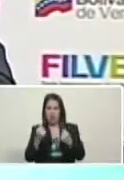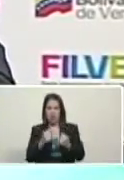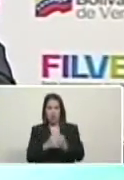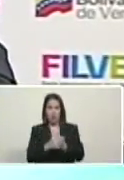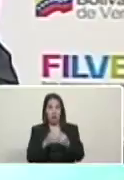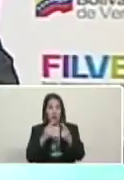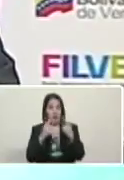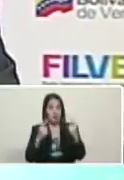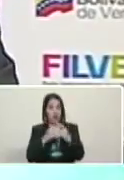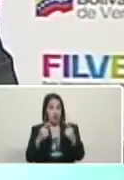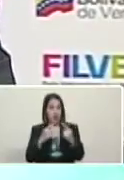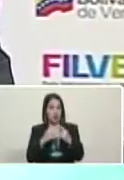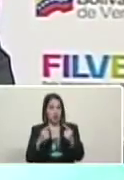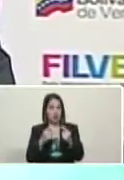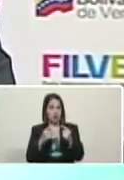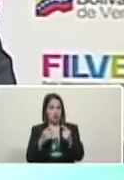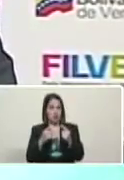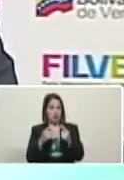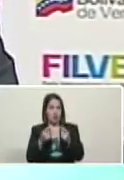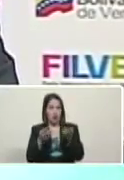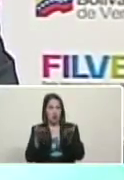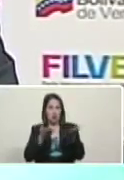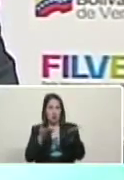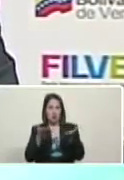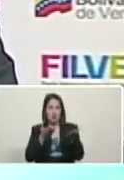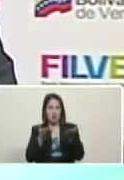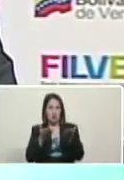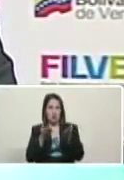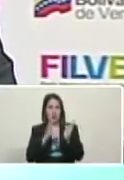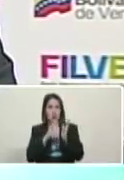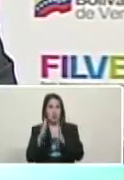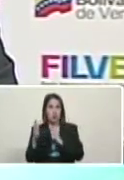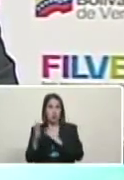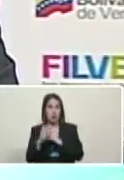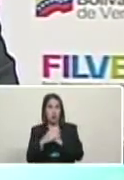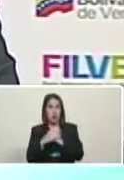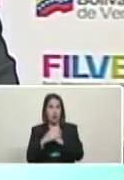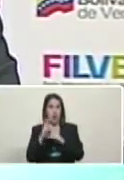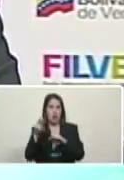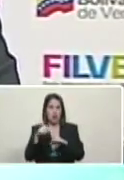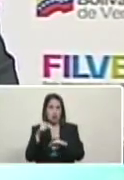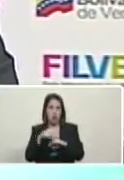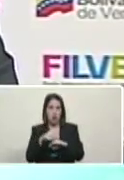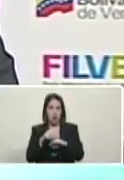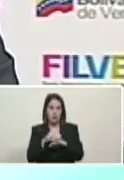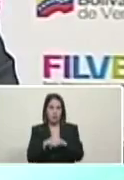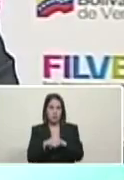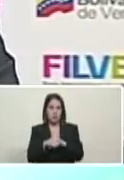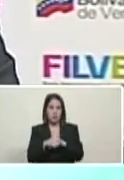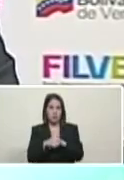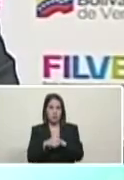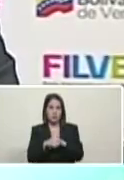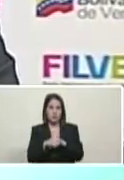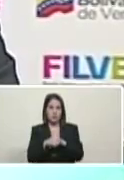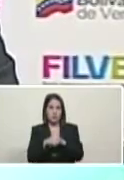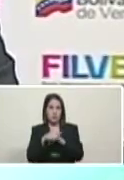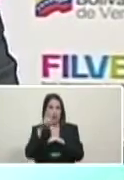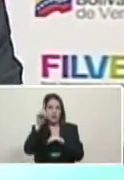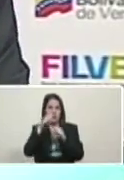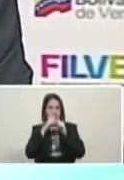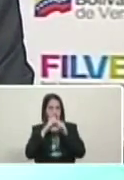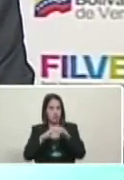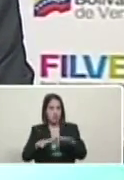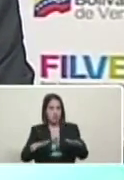a los servicios bibliotecarios de la Biblioteca Nacional y la Red de